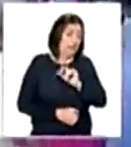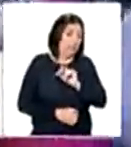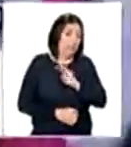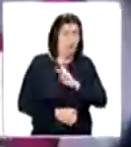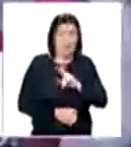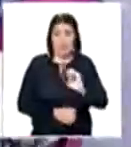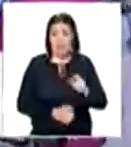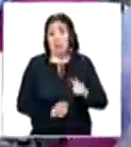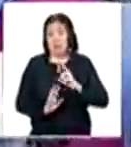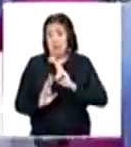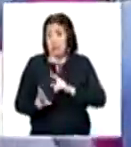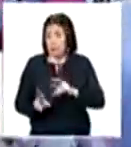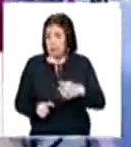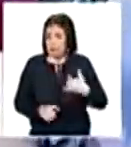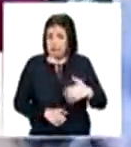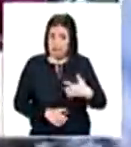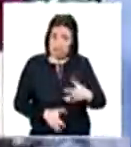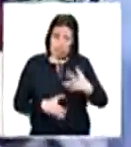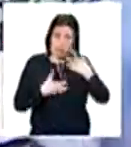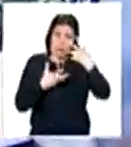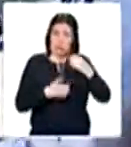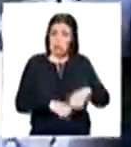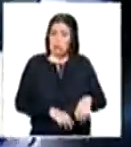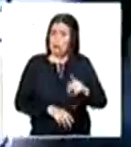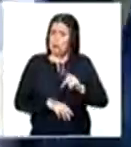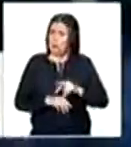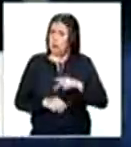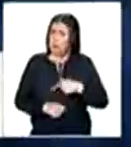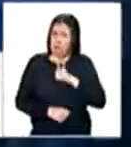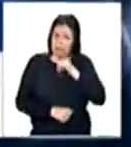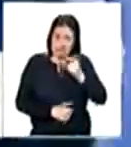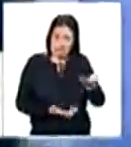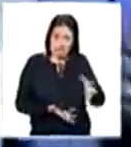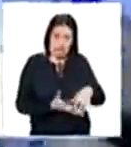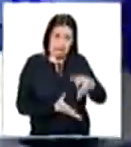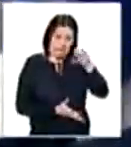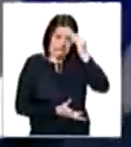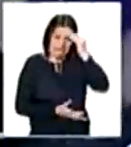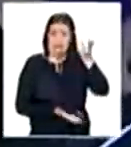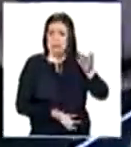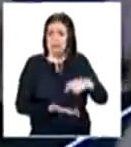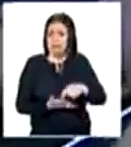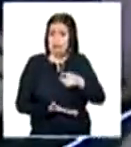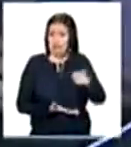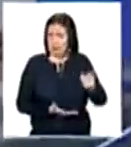Una respuesta que ha indignado a los puertorriqueños por la falta de cultura de su primera dama.